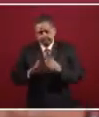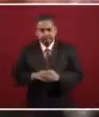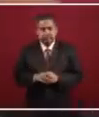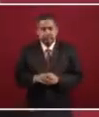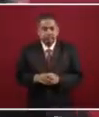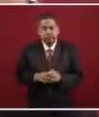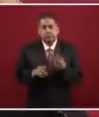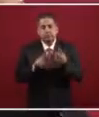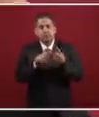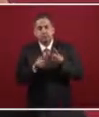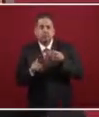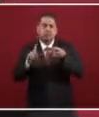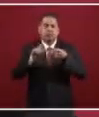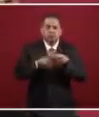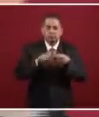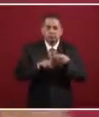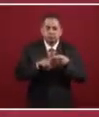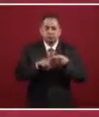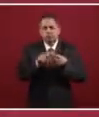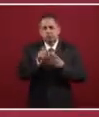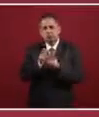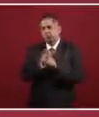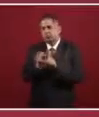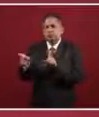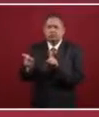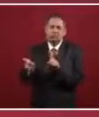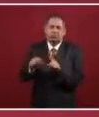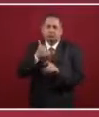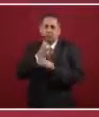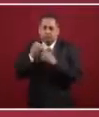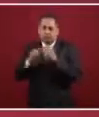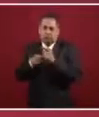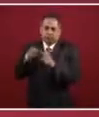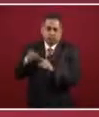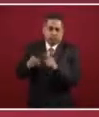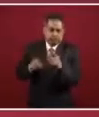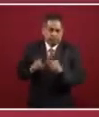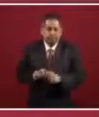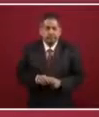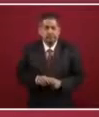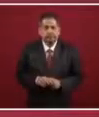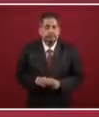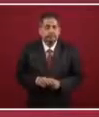El otro tenía otra connotación,